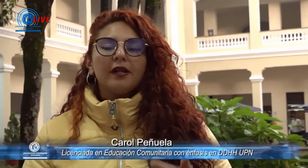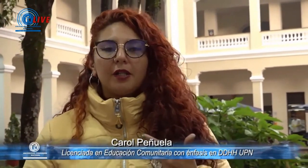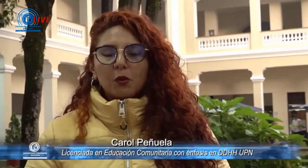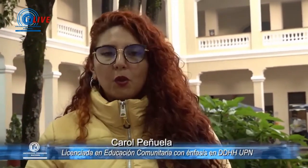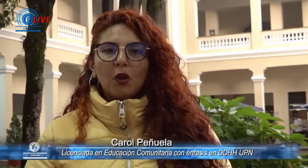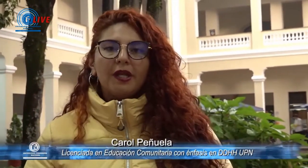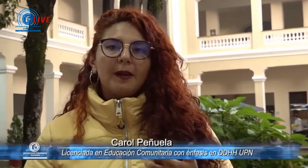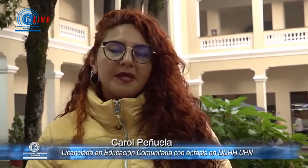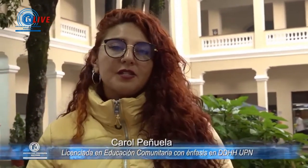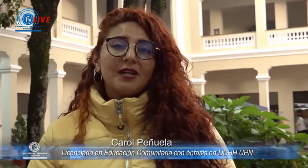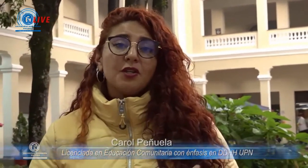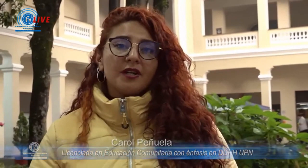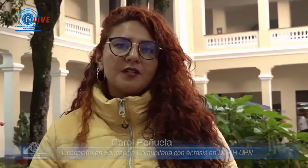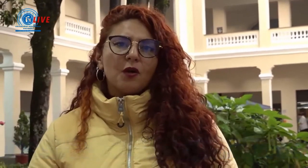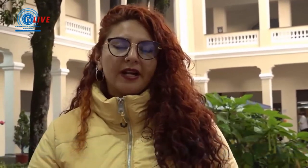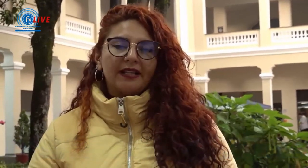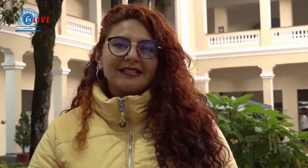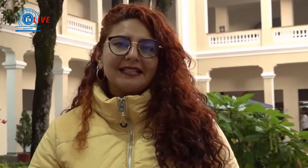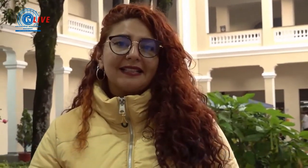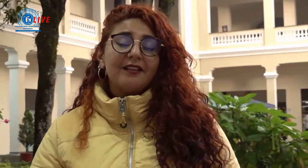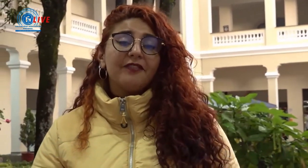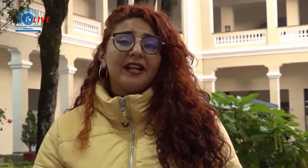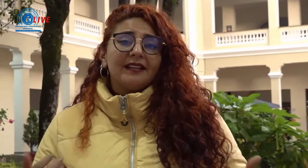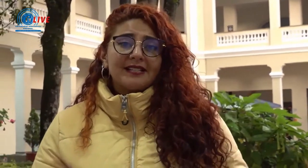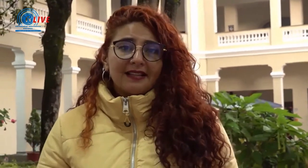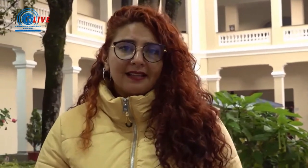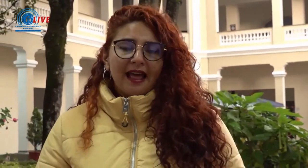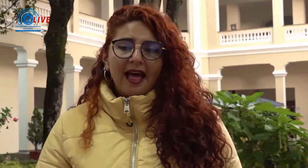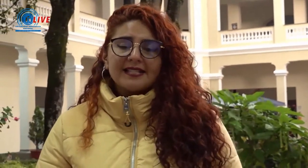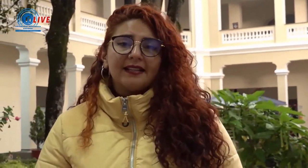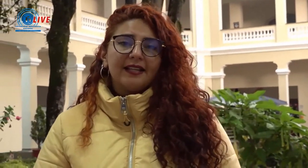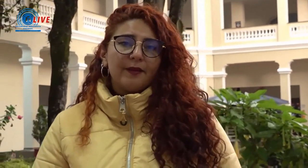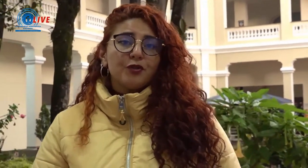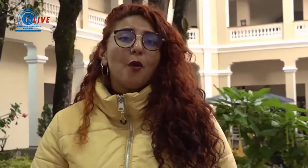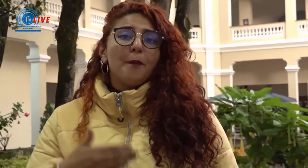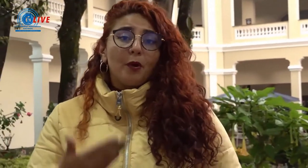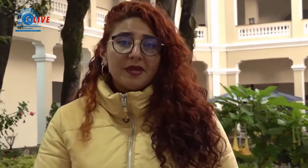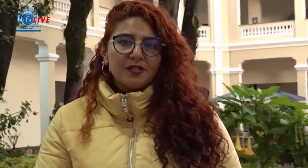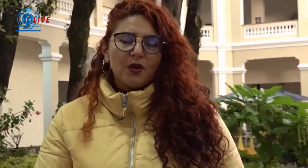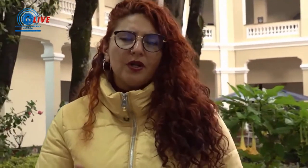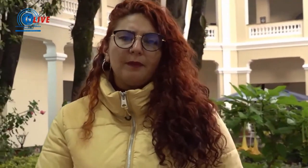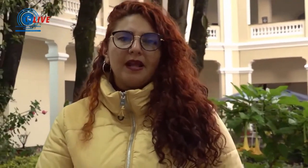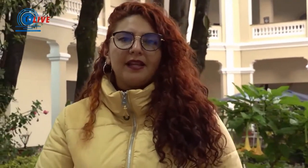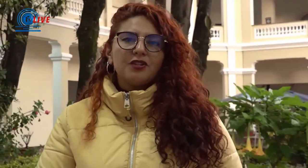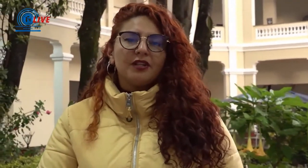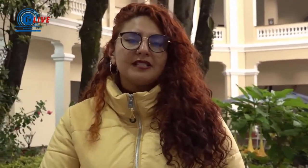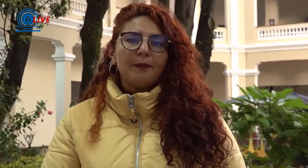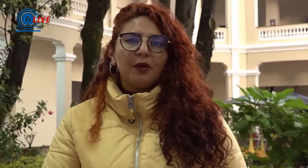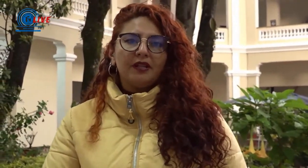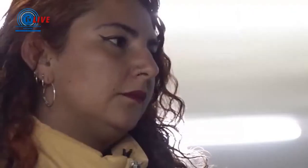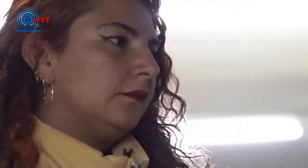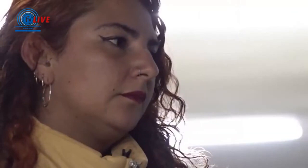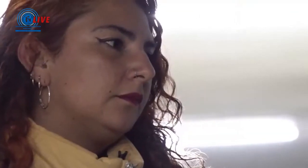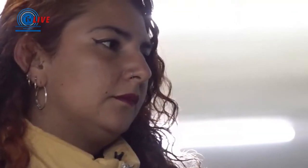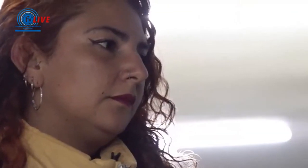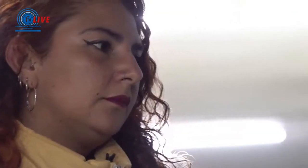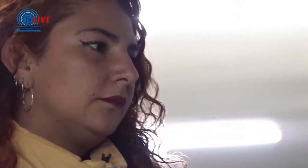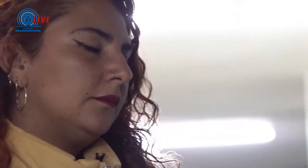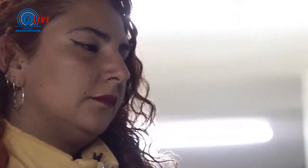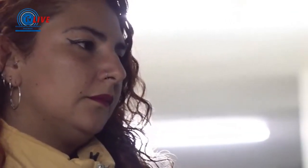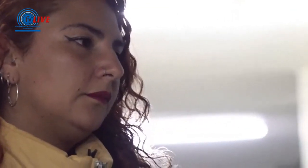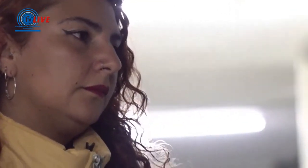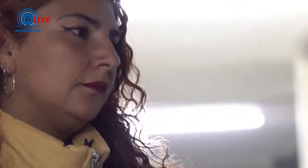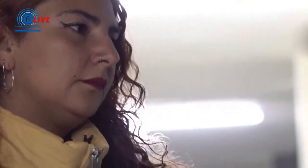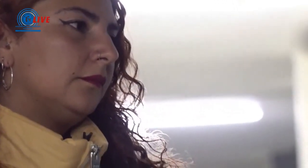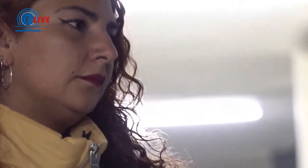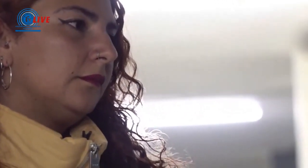acompaño, articulo, dinamizo acciones concretas entre diferentes entidades que tenemos compromiso con el plan de acción de esta política pública